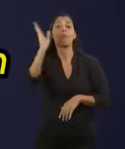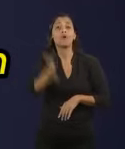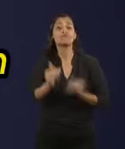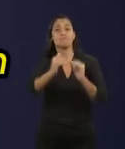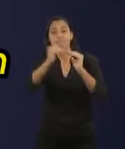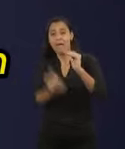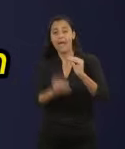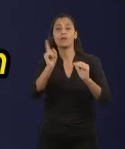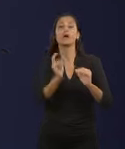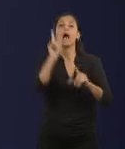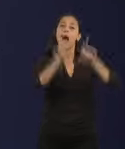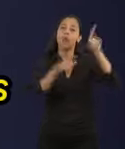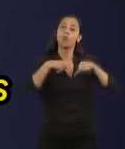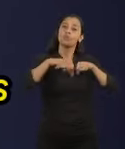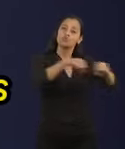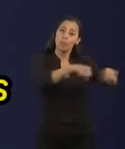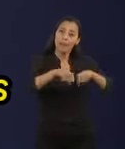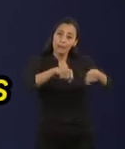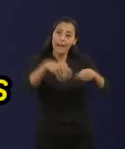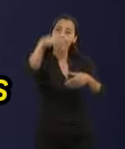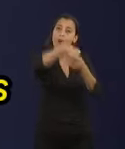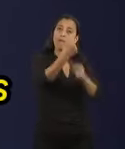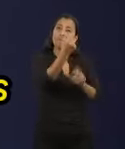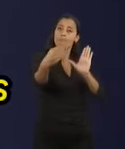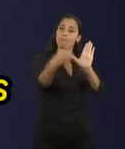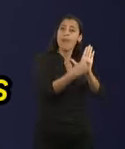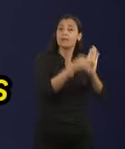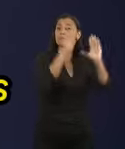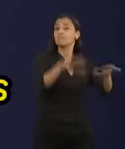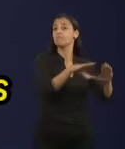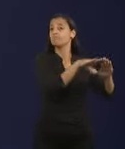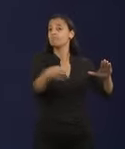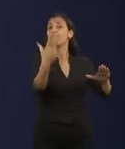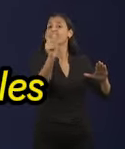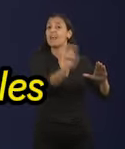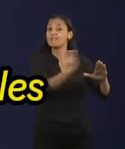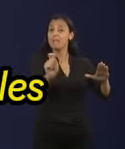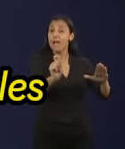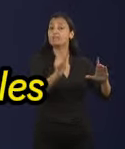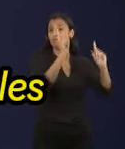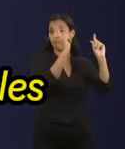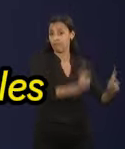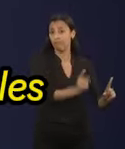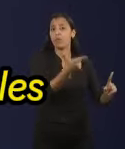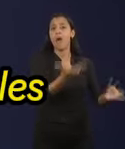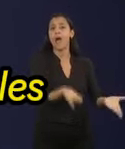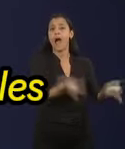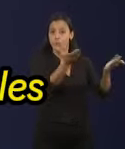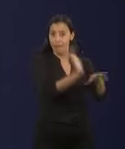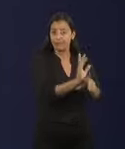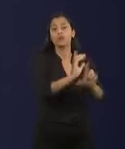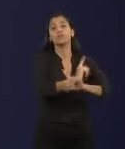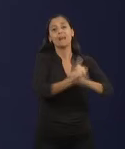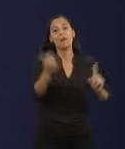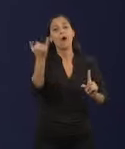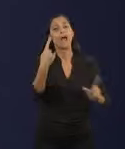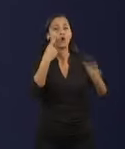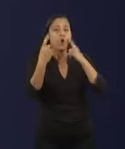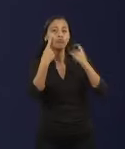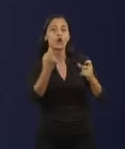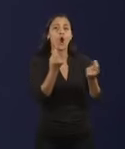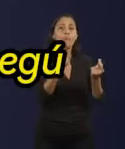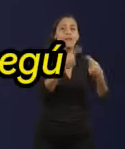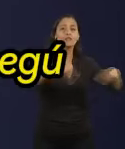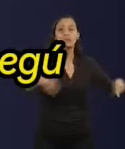congelado algunos de sus productos por tres meses sin que haya por supuesto controles controles de